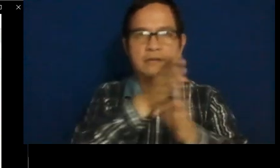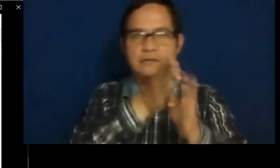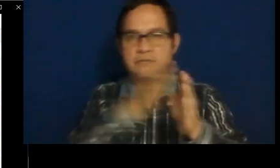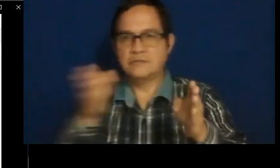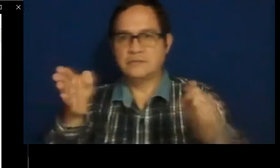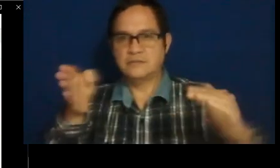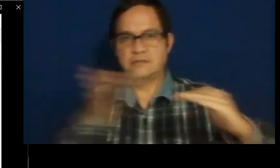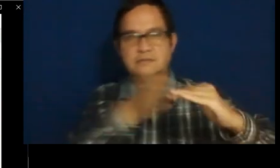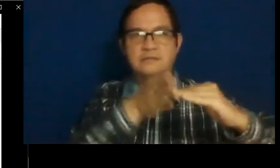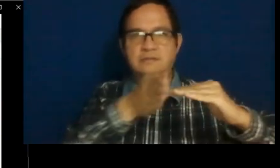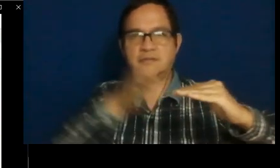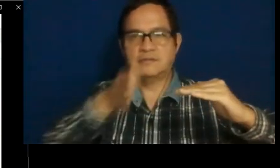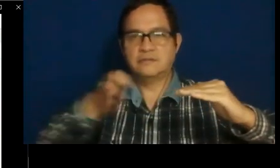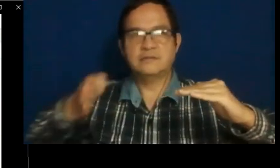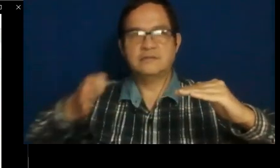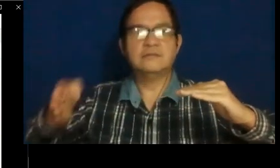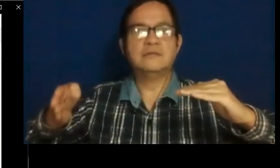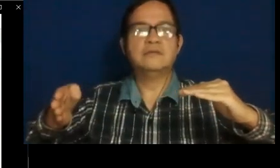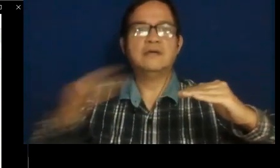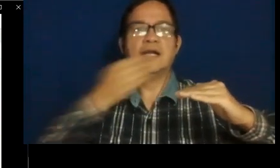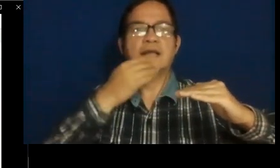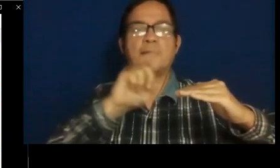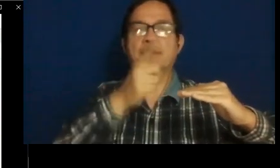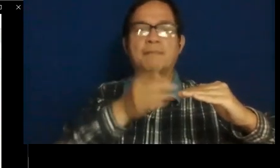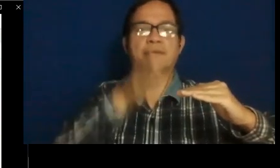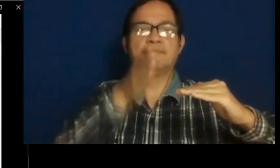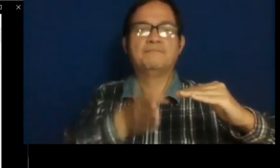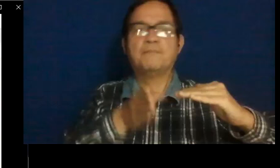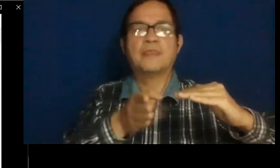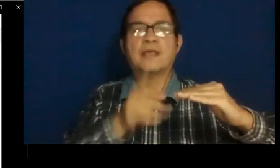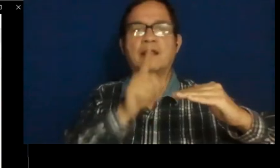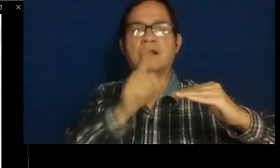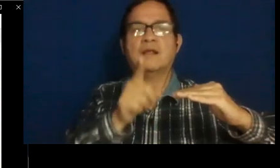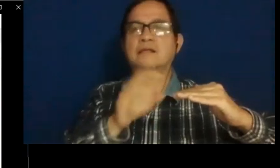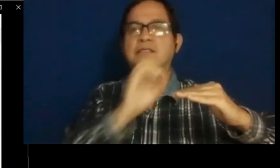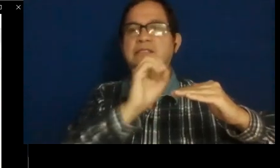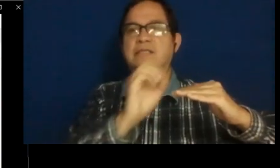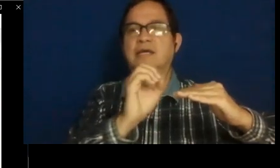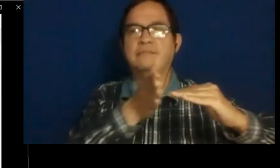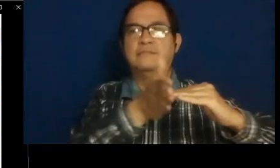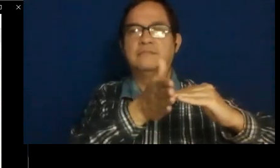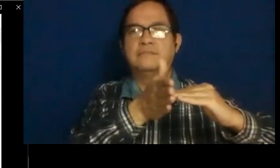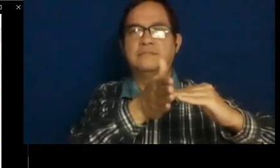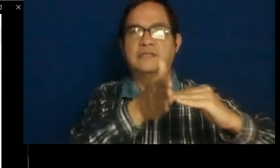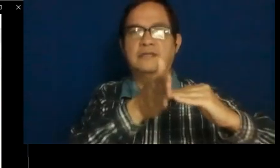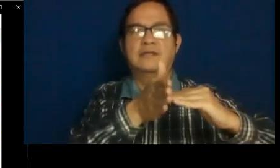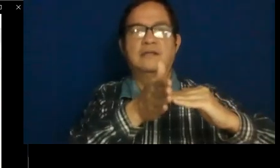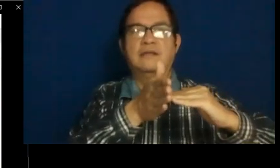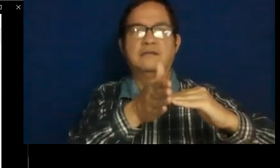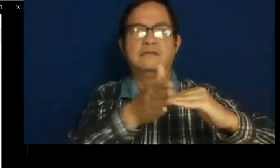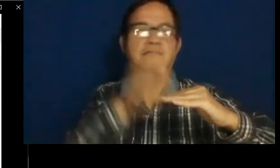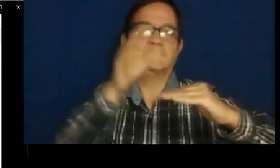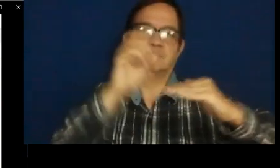los lanzamientos y tomar los tiempos. Entonces, la primera casilla es para una distancia igual a 0. Entonces, como el desplazamiento no se ha generado,